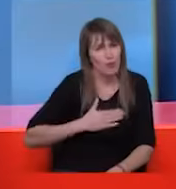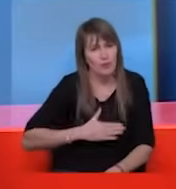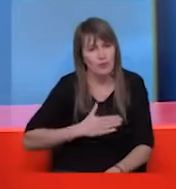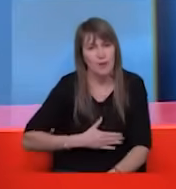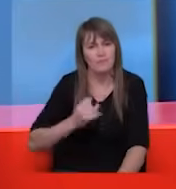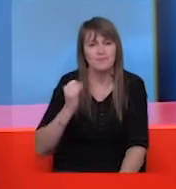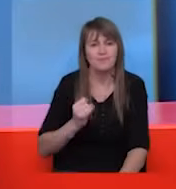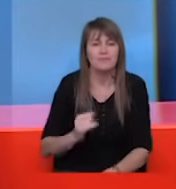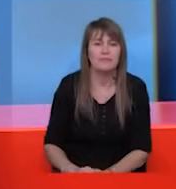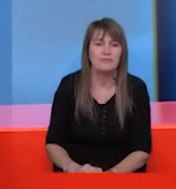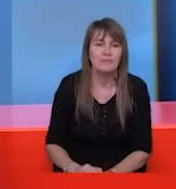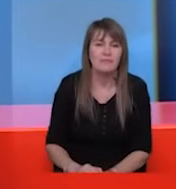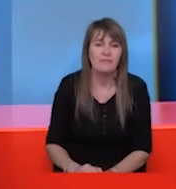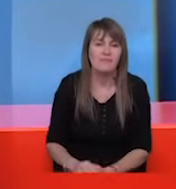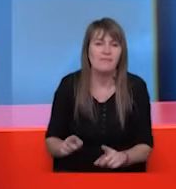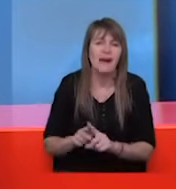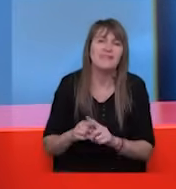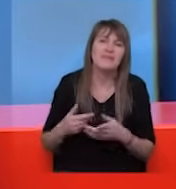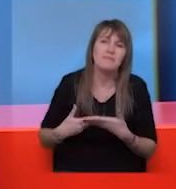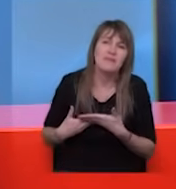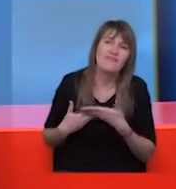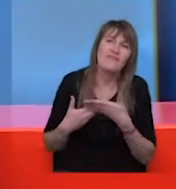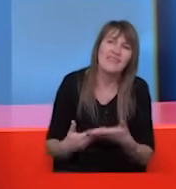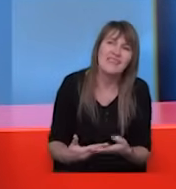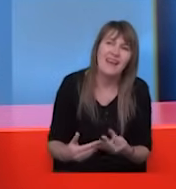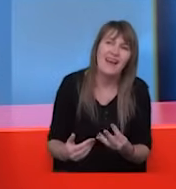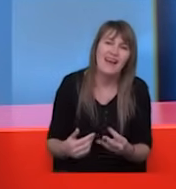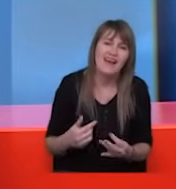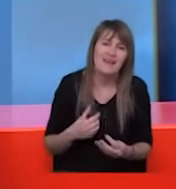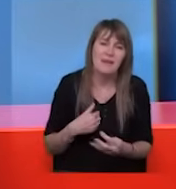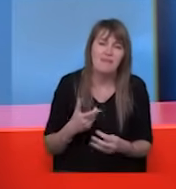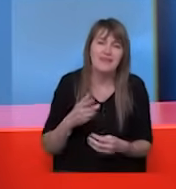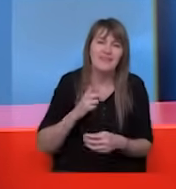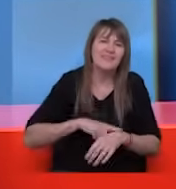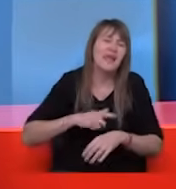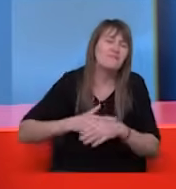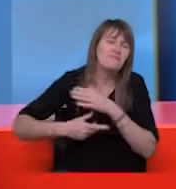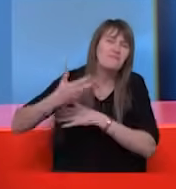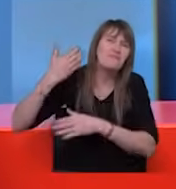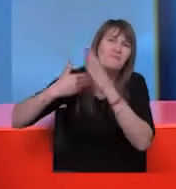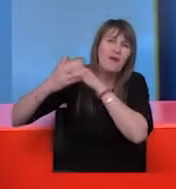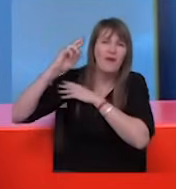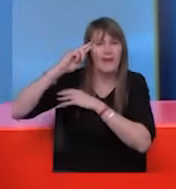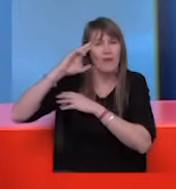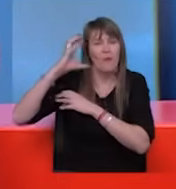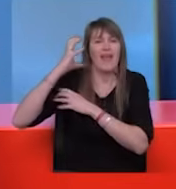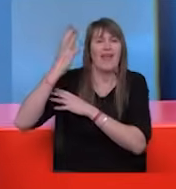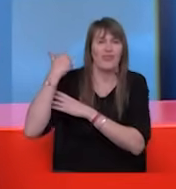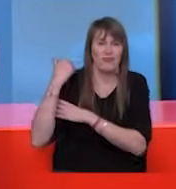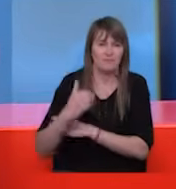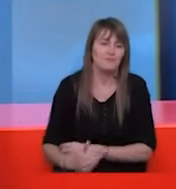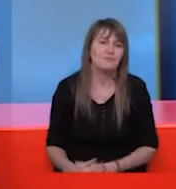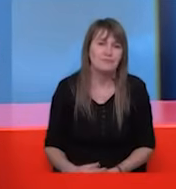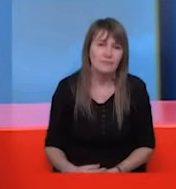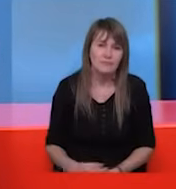especie de invitación que me lleva a subirme a la máquina del tiempo otra vez. Ajá, sí. Ahora vamos a hablar de eso. Vamos a